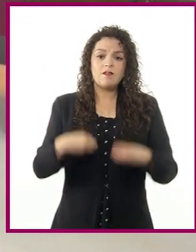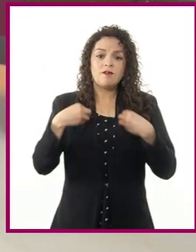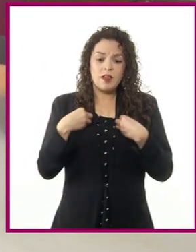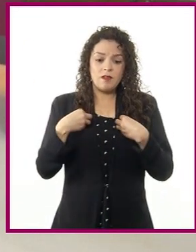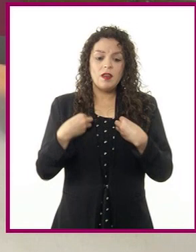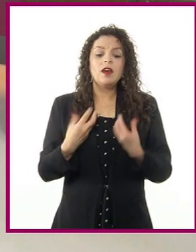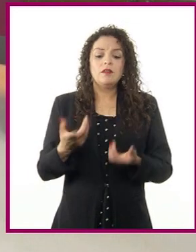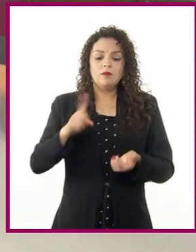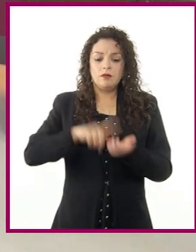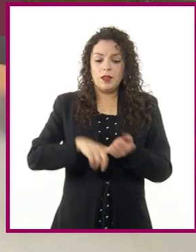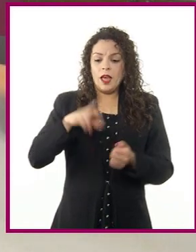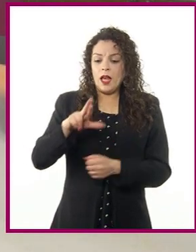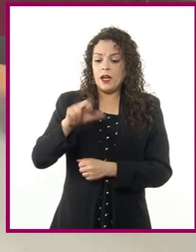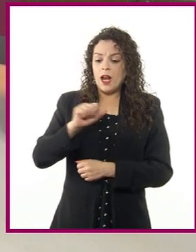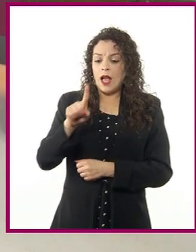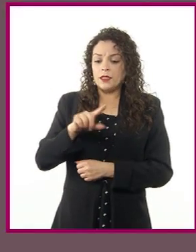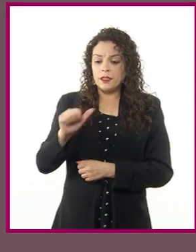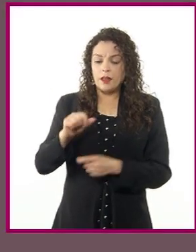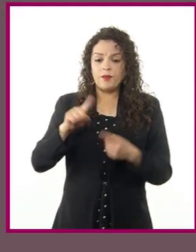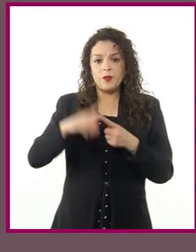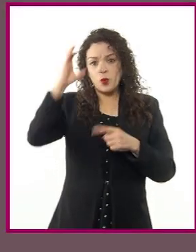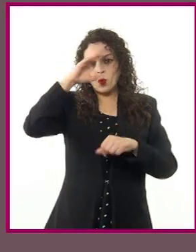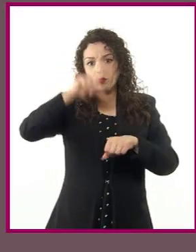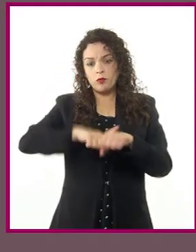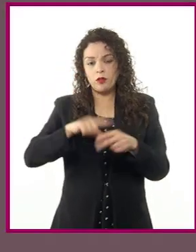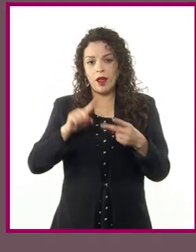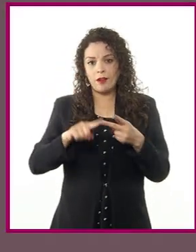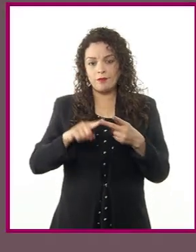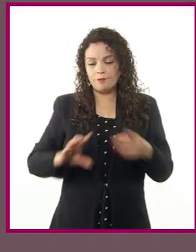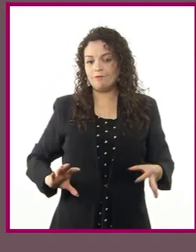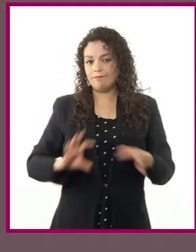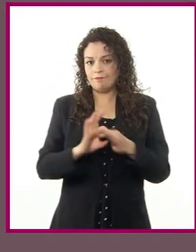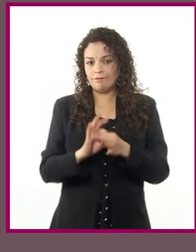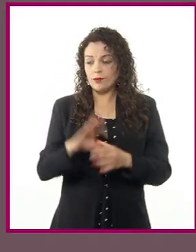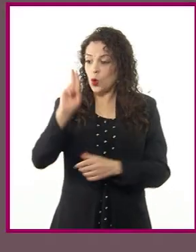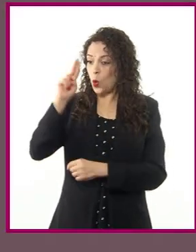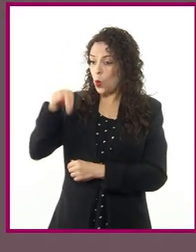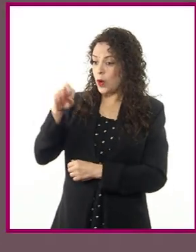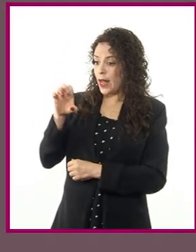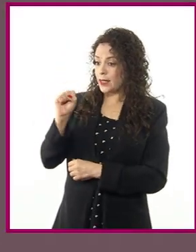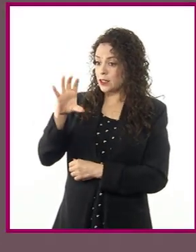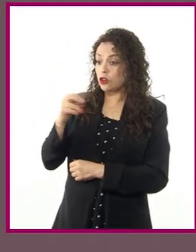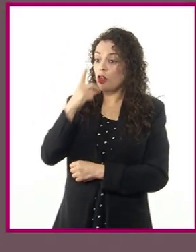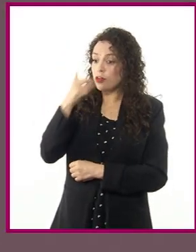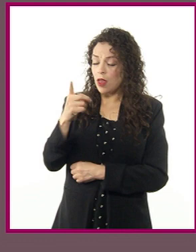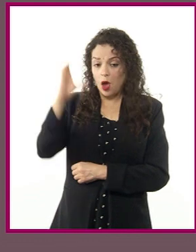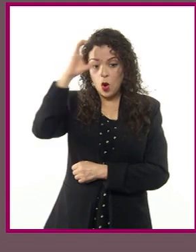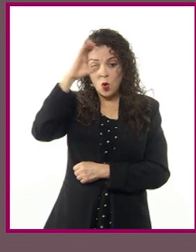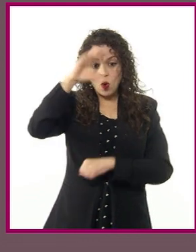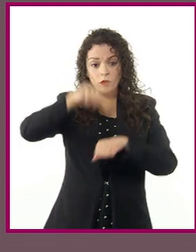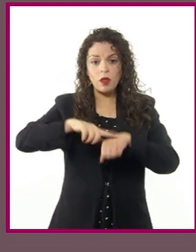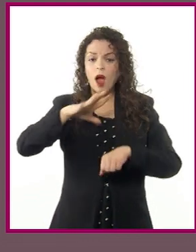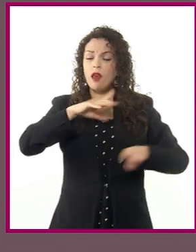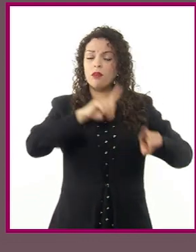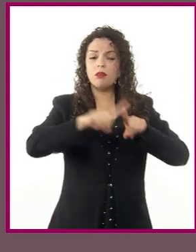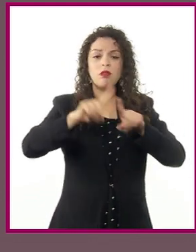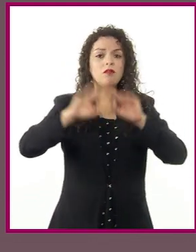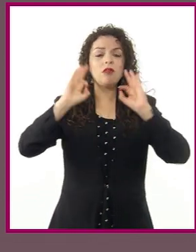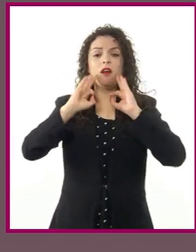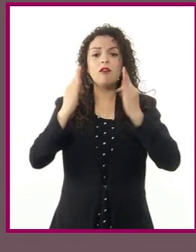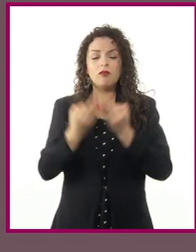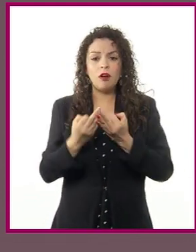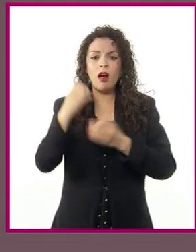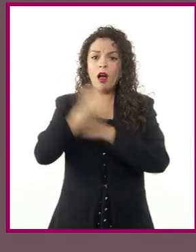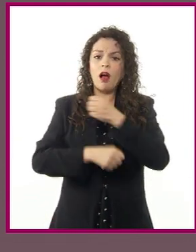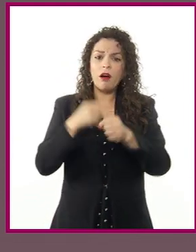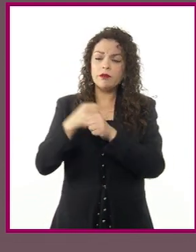en el aspecto racial como en el cultural. Según la UNESCO, la cultura adquiere formas diversas a través del tiempo